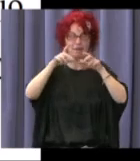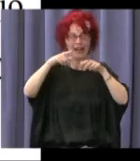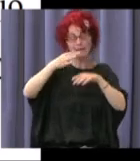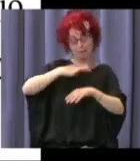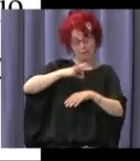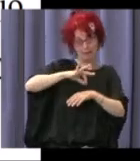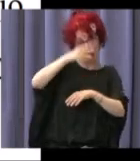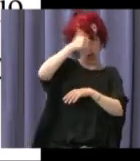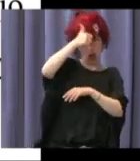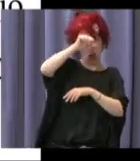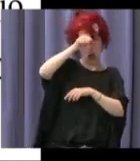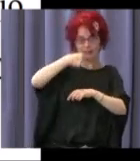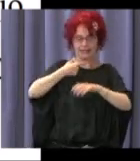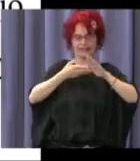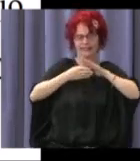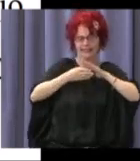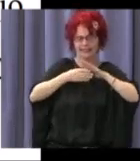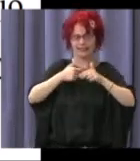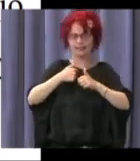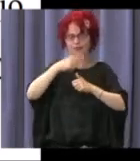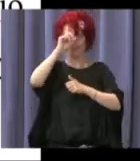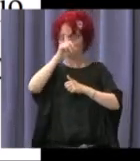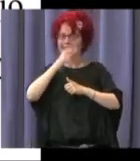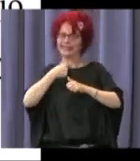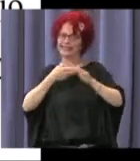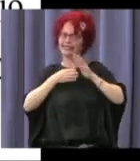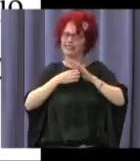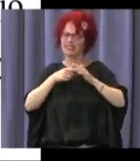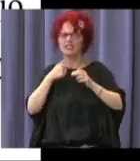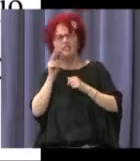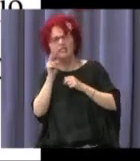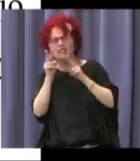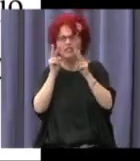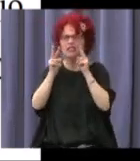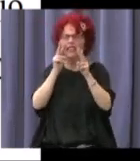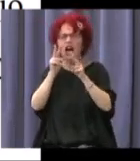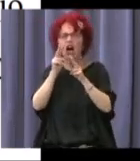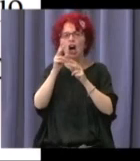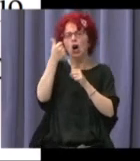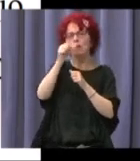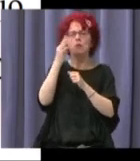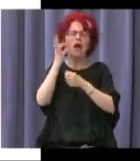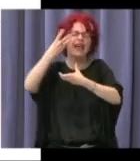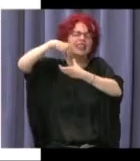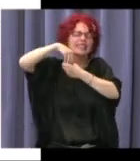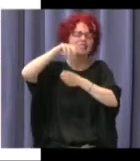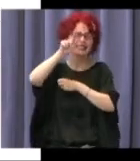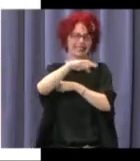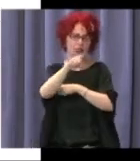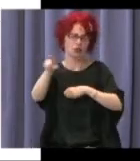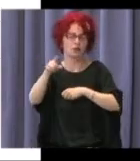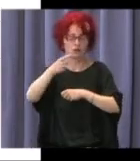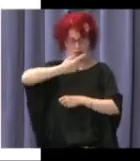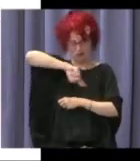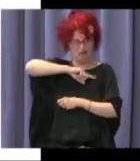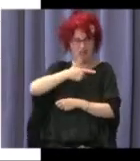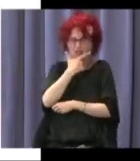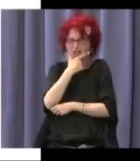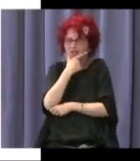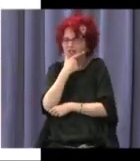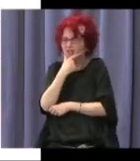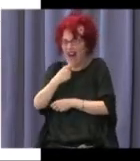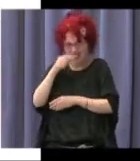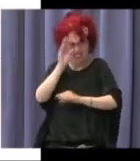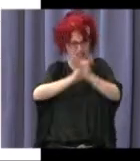tener mis dudas sobre si en el término hombre están incluidas o no las mujeres. Bueno, es que eso es tan fácil de solucionar en nuestra lengua, desde